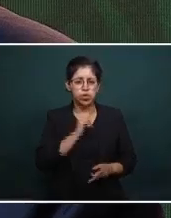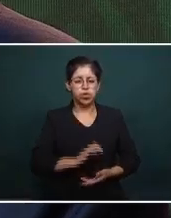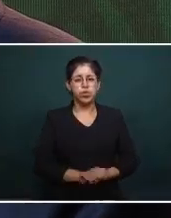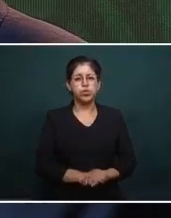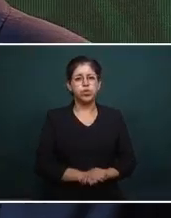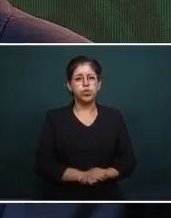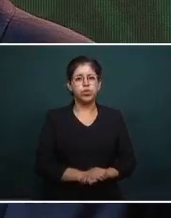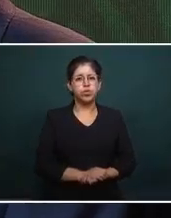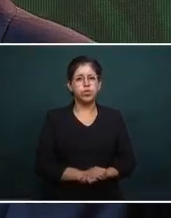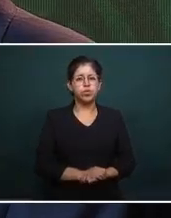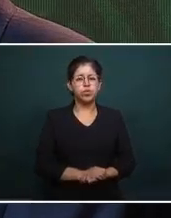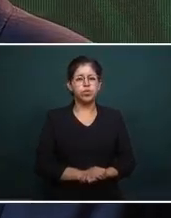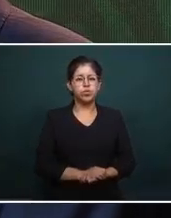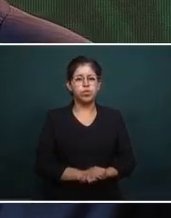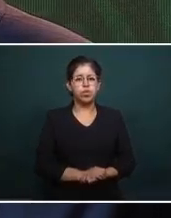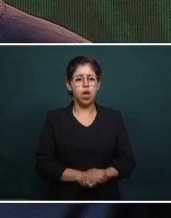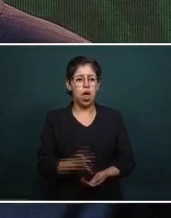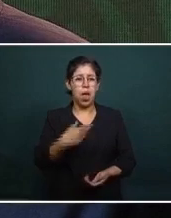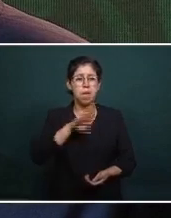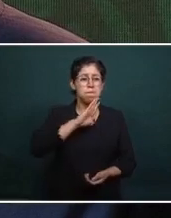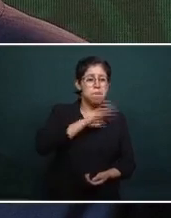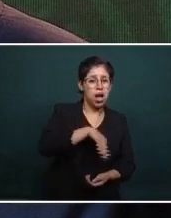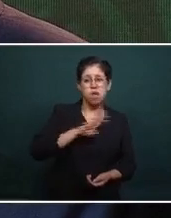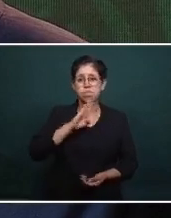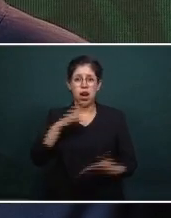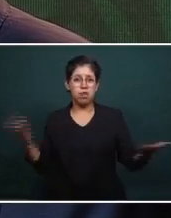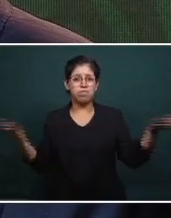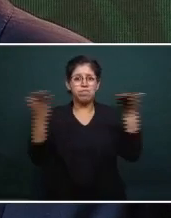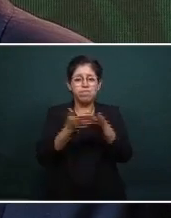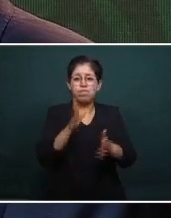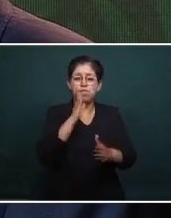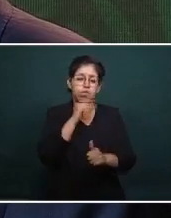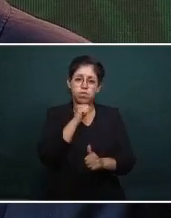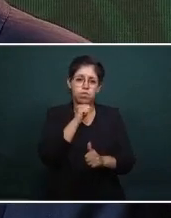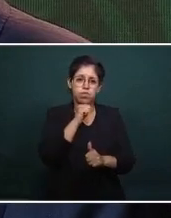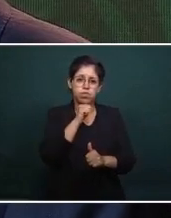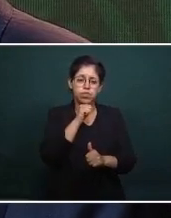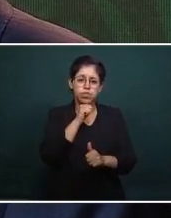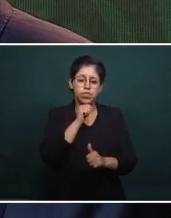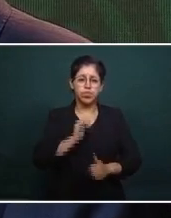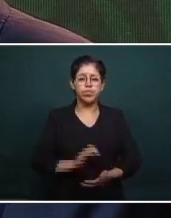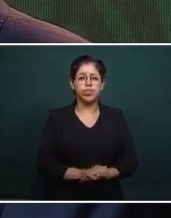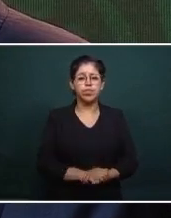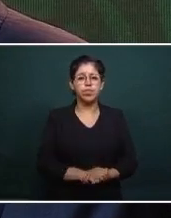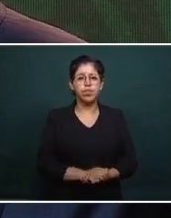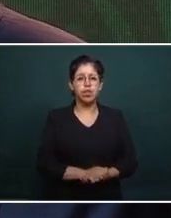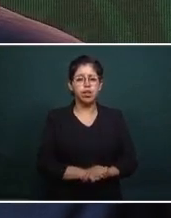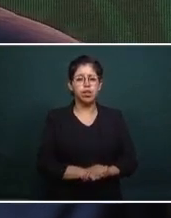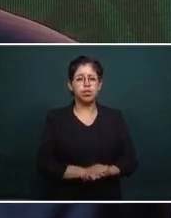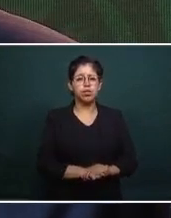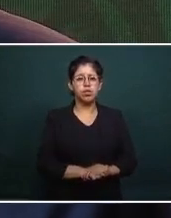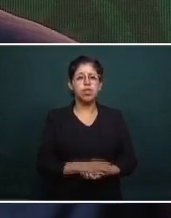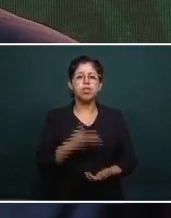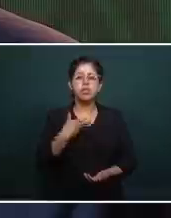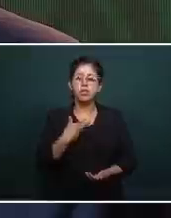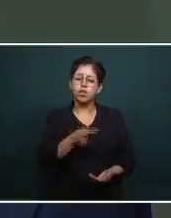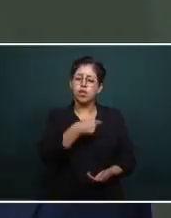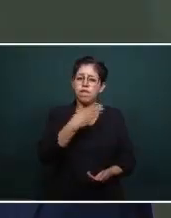enfrentar el mal con el mal, se tiene que hacer el